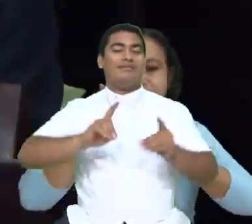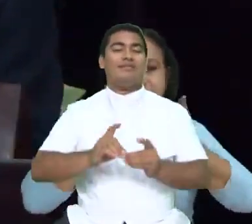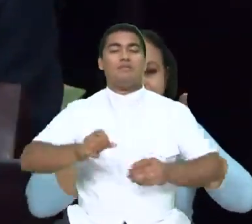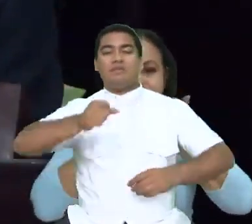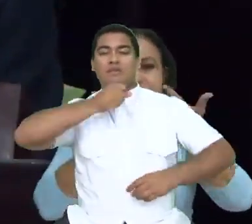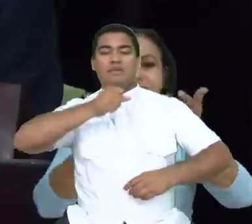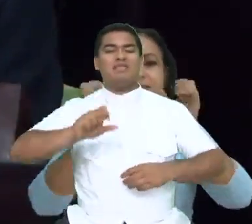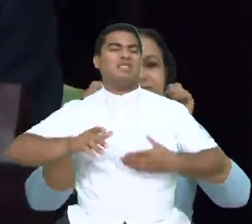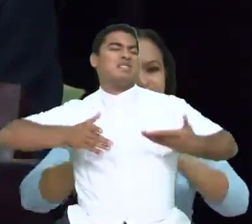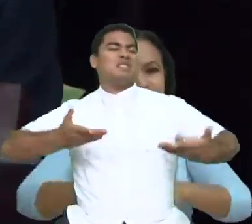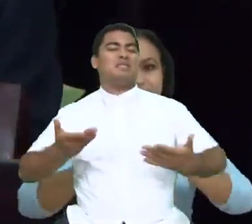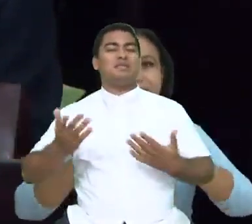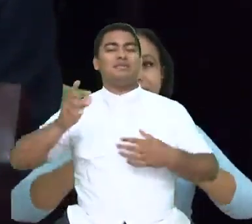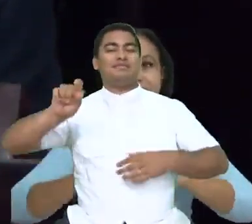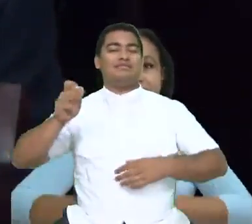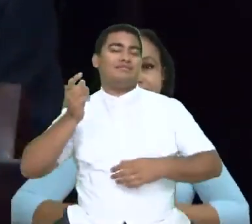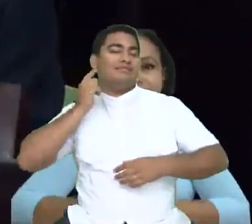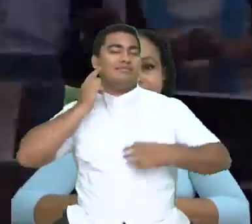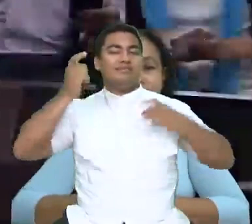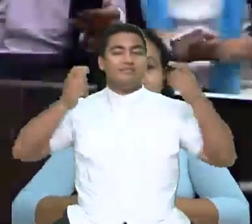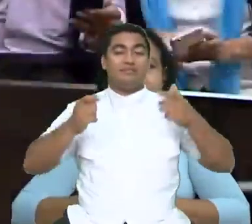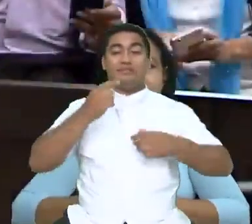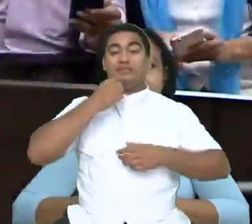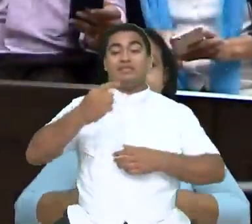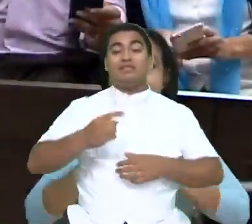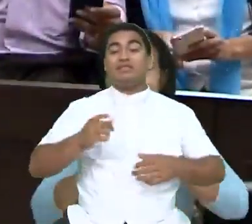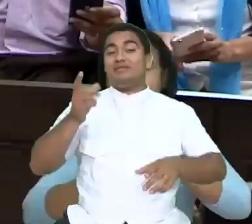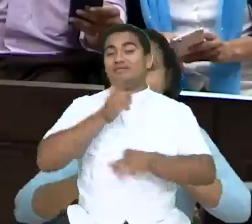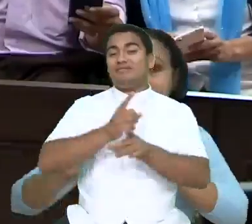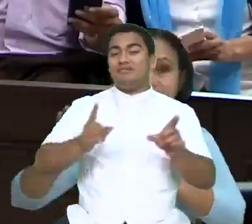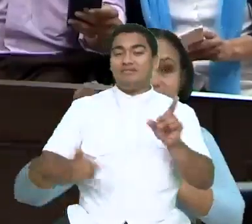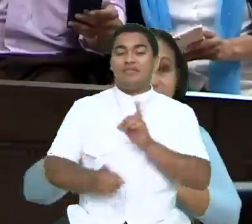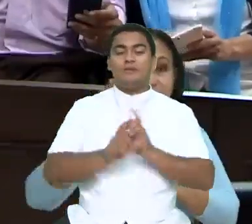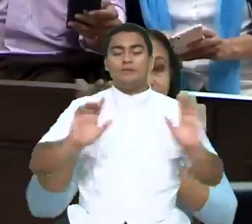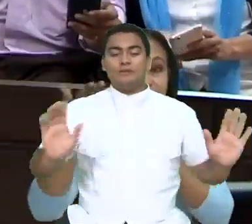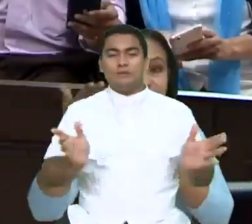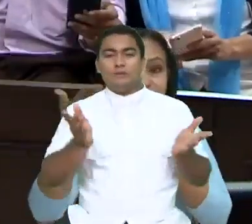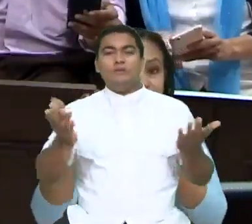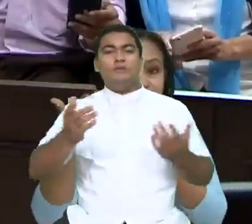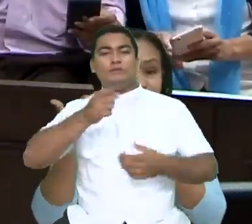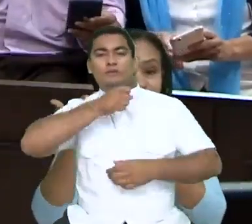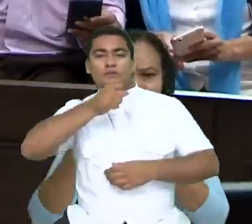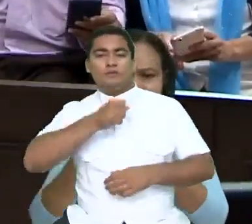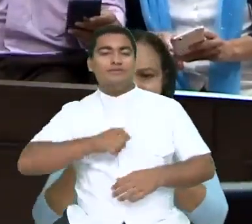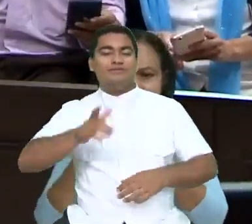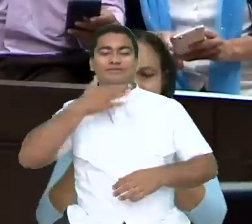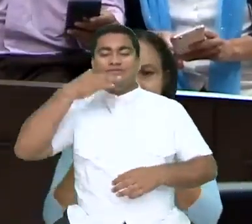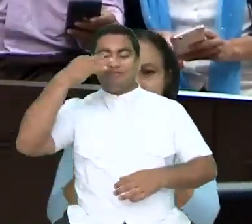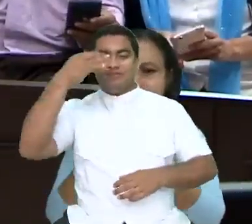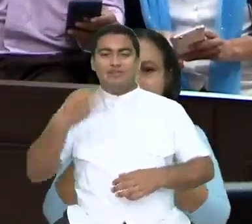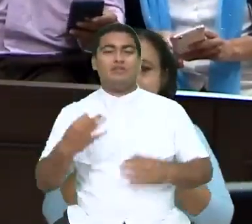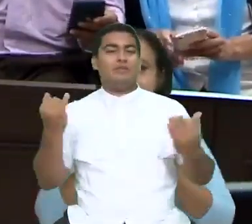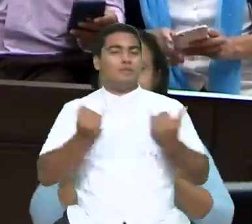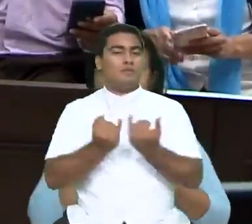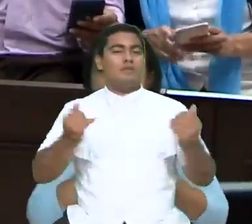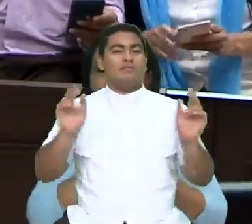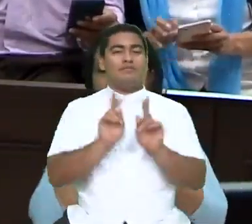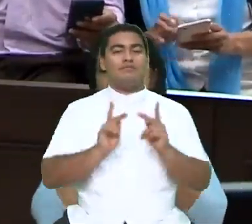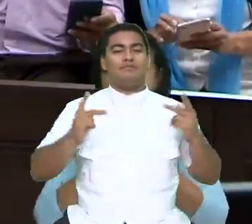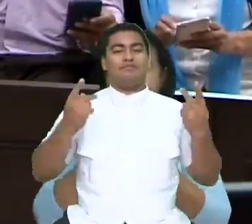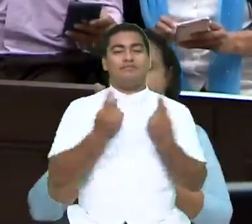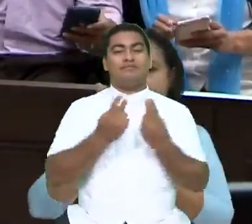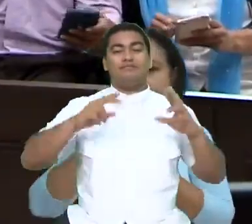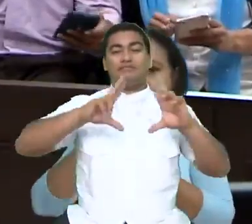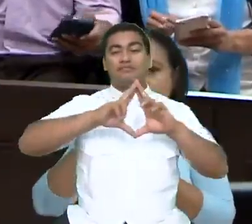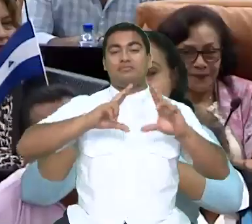los periodistas deben de fomentar la unidad del gremio y continuar la dinámica de defender la verdad como cuando el pueblo nicaragüense